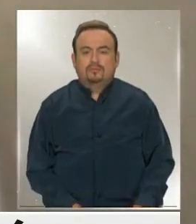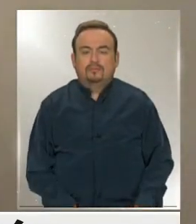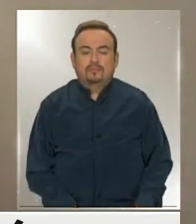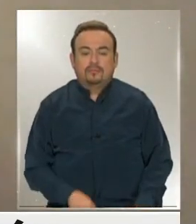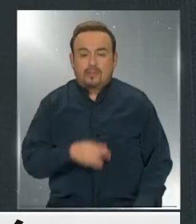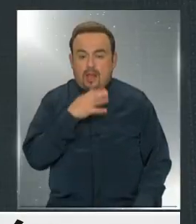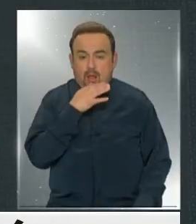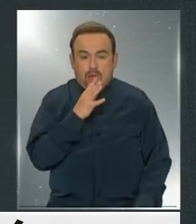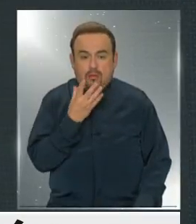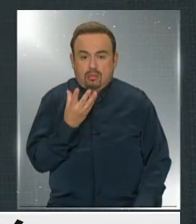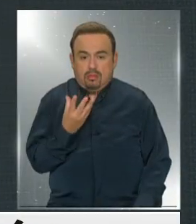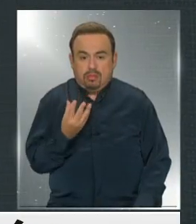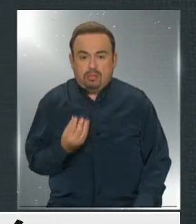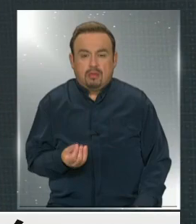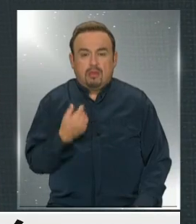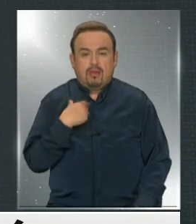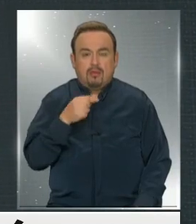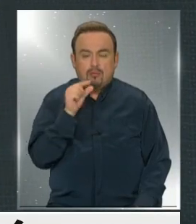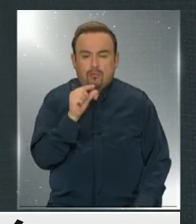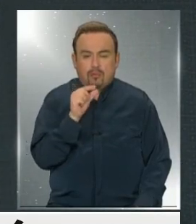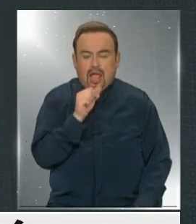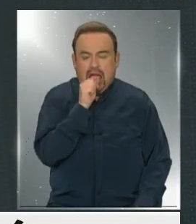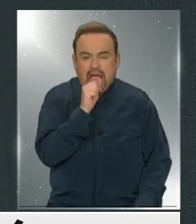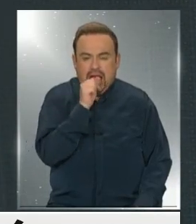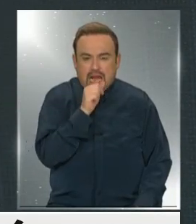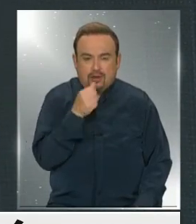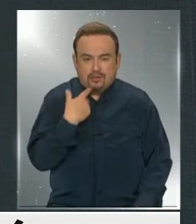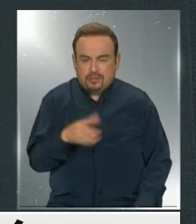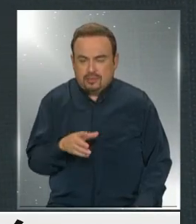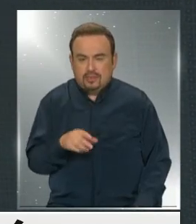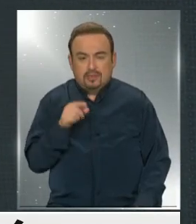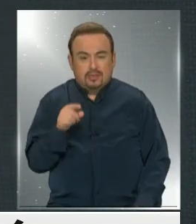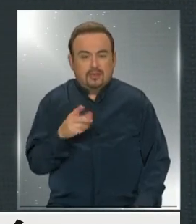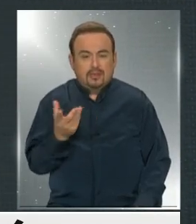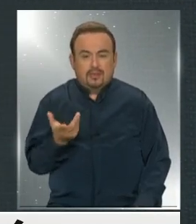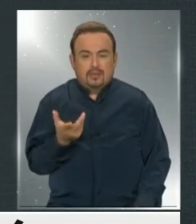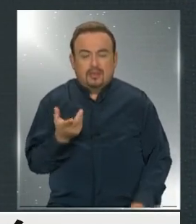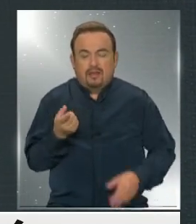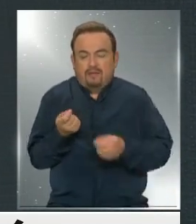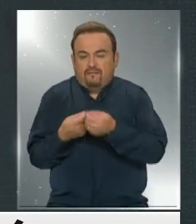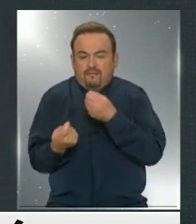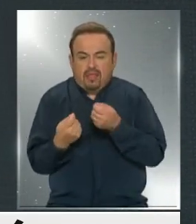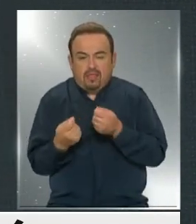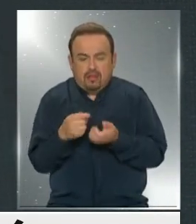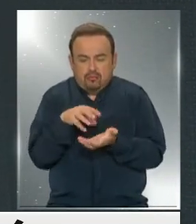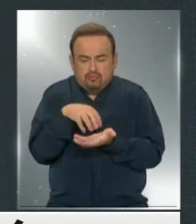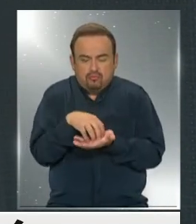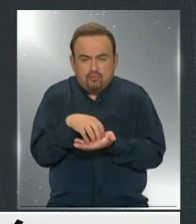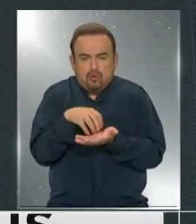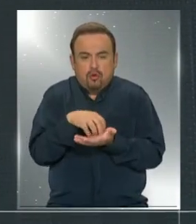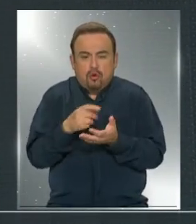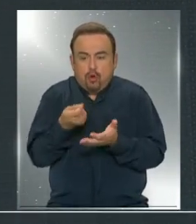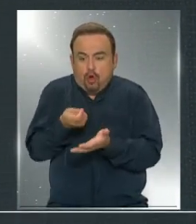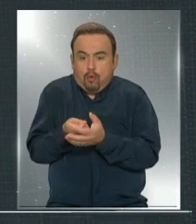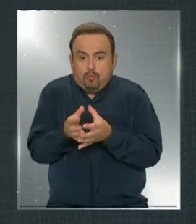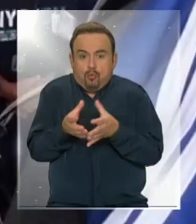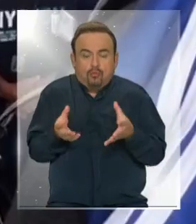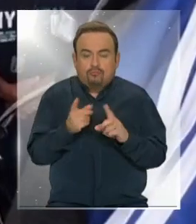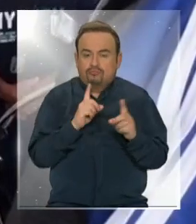Ya no hay agua. Que conseguimos un poquito de arroz. Todo lo venden así, racionado, no puedes comprar